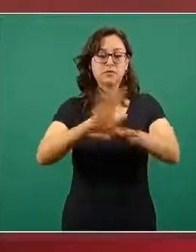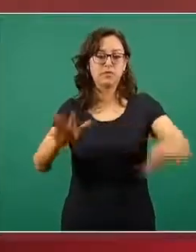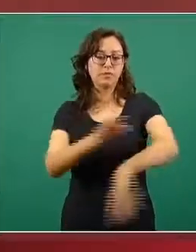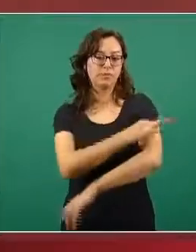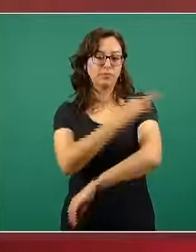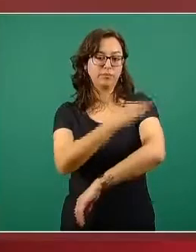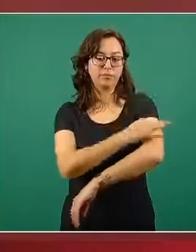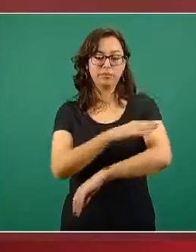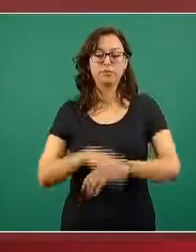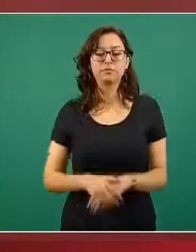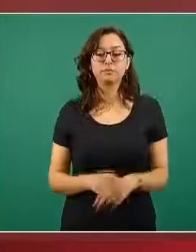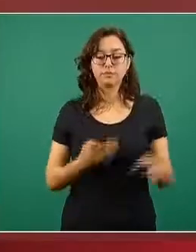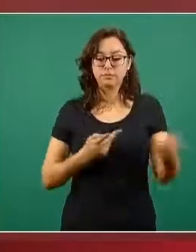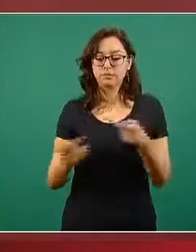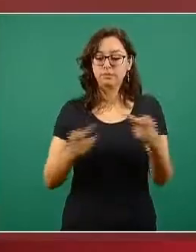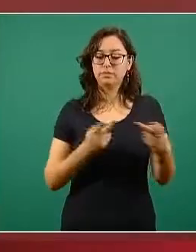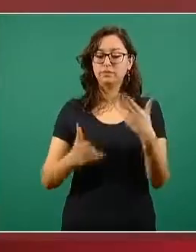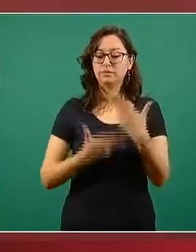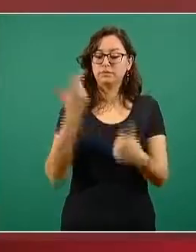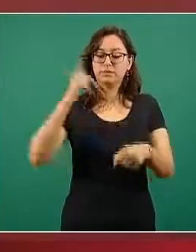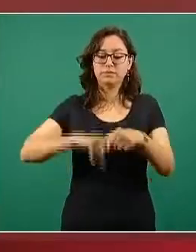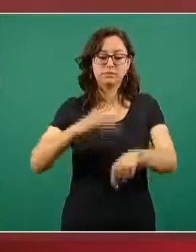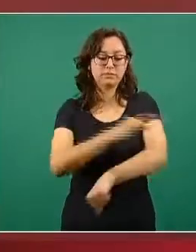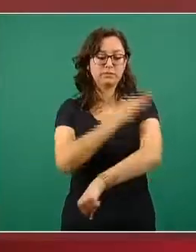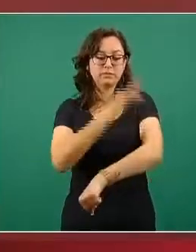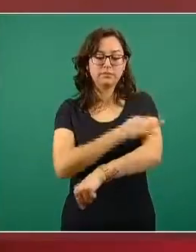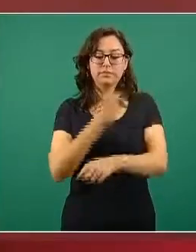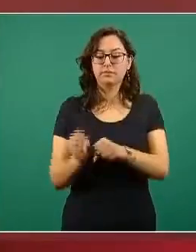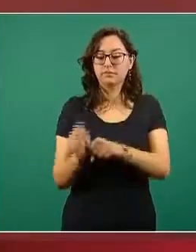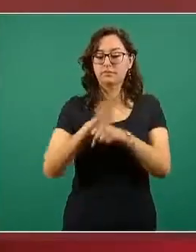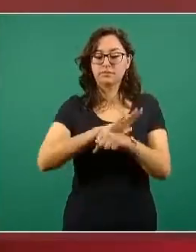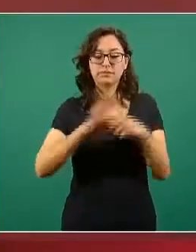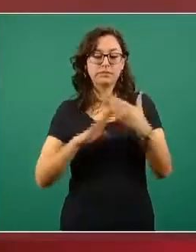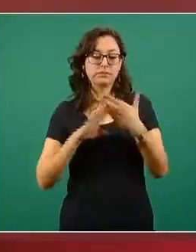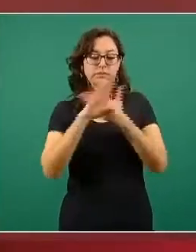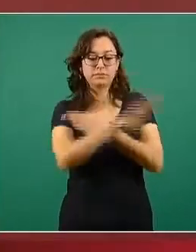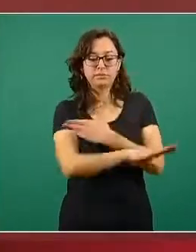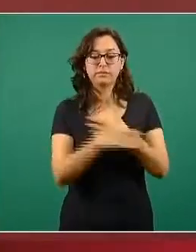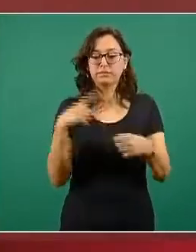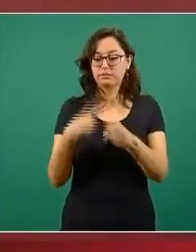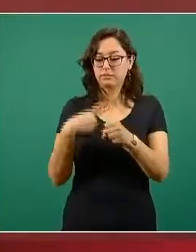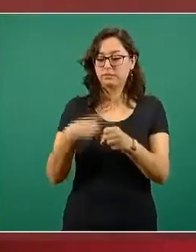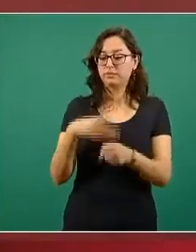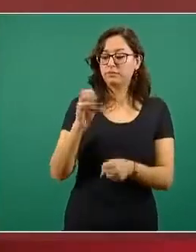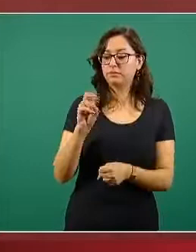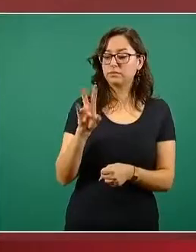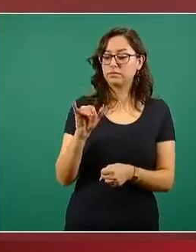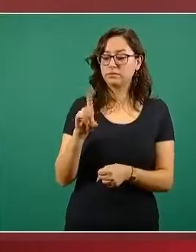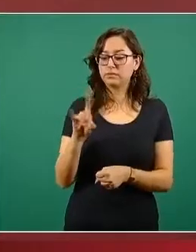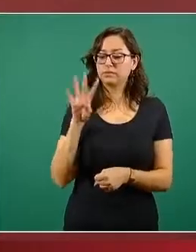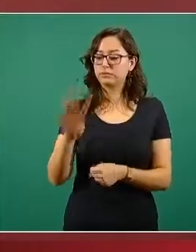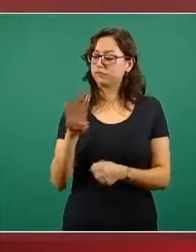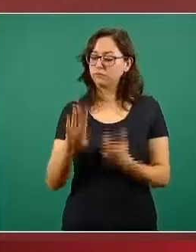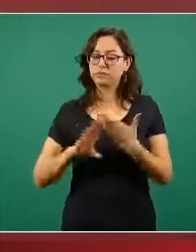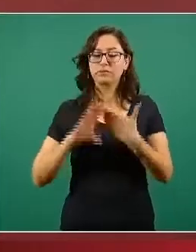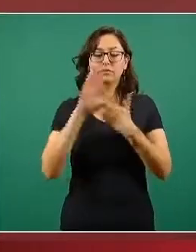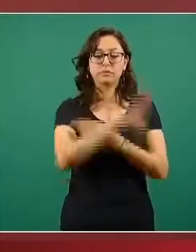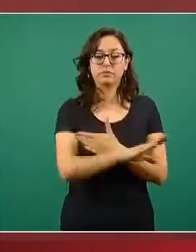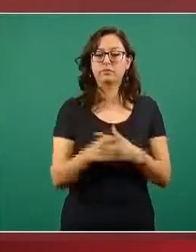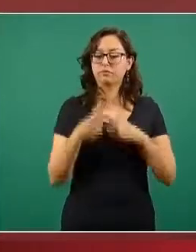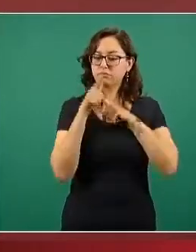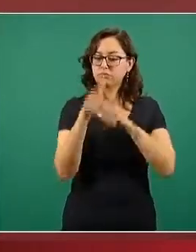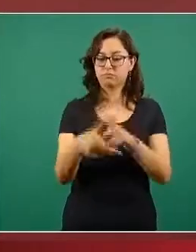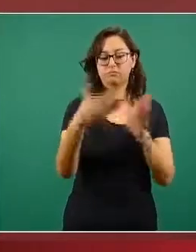el Plan Nacional de Vacunación contra el virus SARS-CoV-2 para prevenir COVID-19 en la etapa 1, destinada a